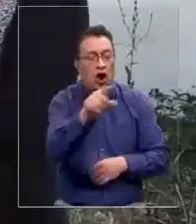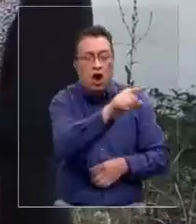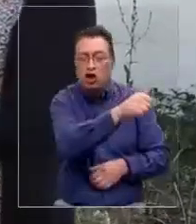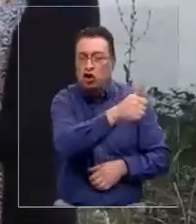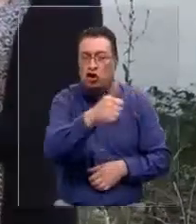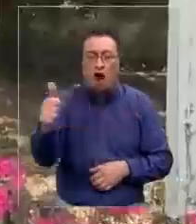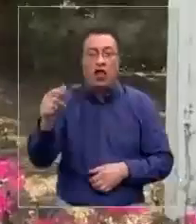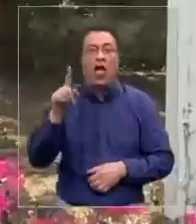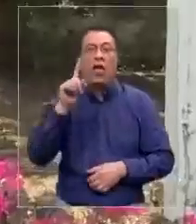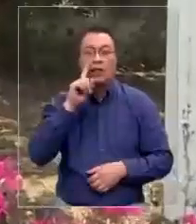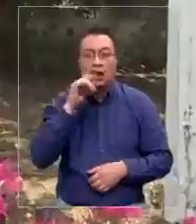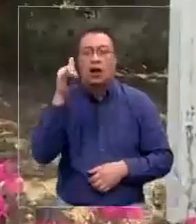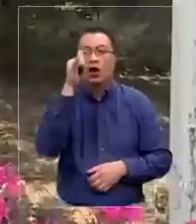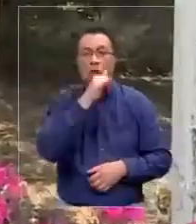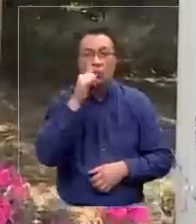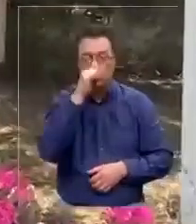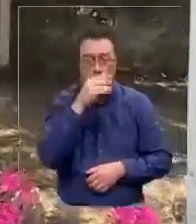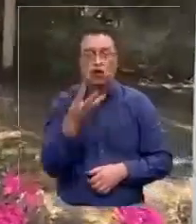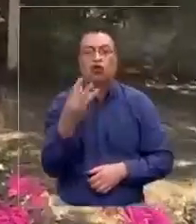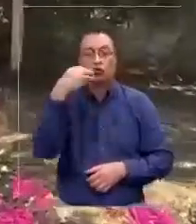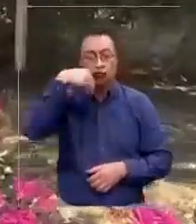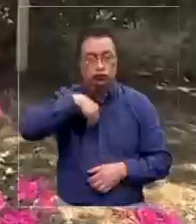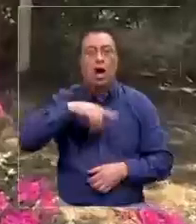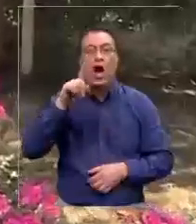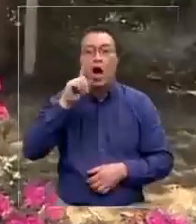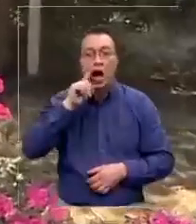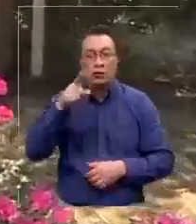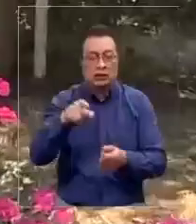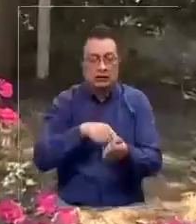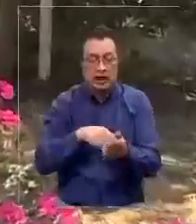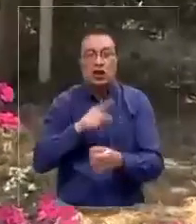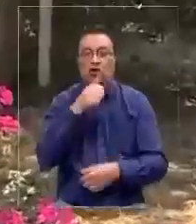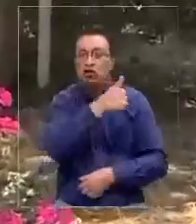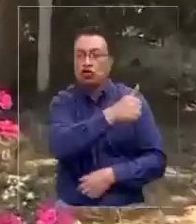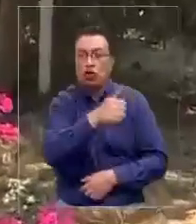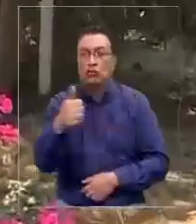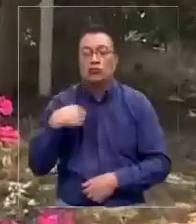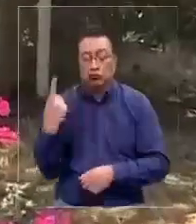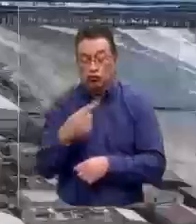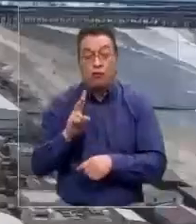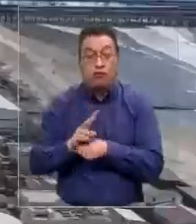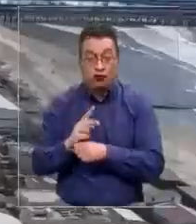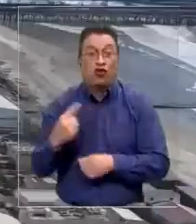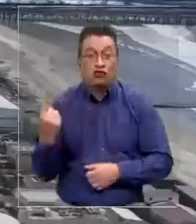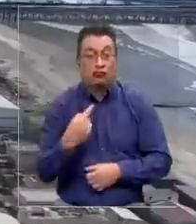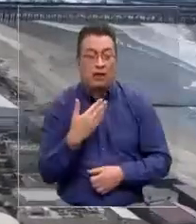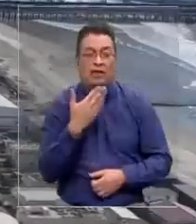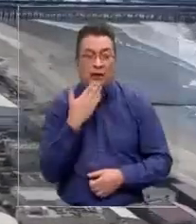tuviese contaminación del tipo que hay acá en su sangre. Y nosotros los profesores también.